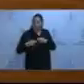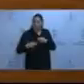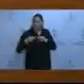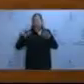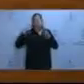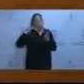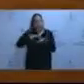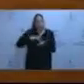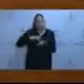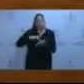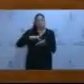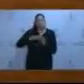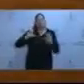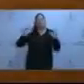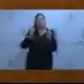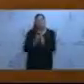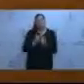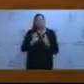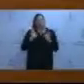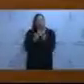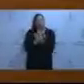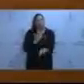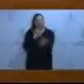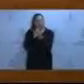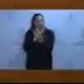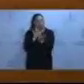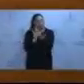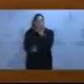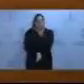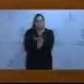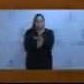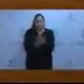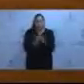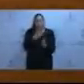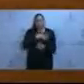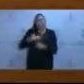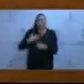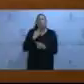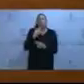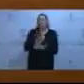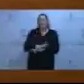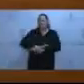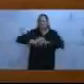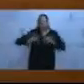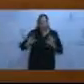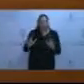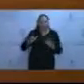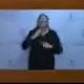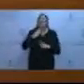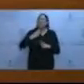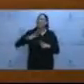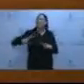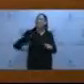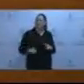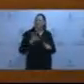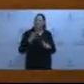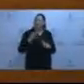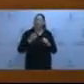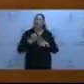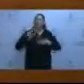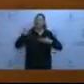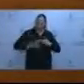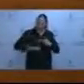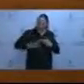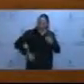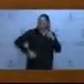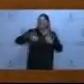están celebrando numerosas reuniones y contactos. Quiero dejar patente que las dificultades son grandes y que la sociedad se